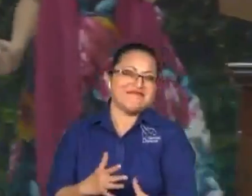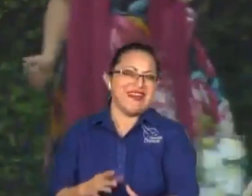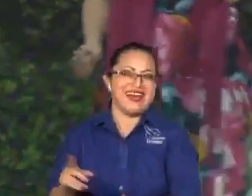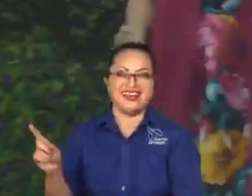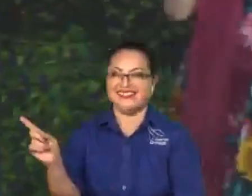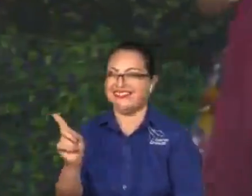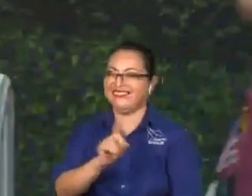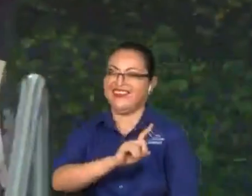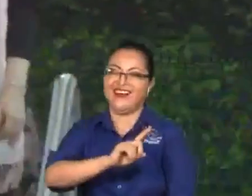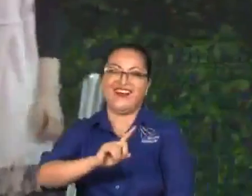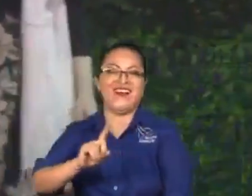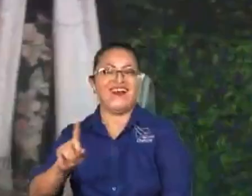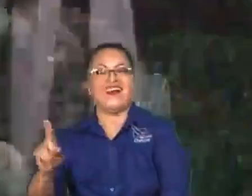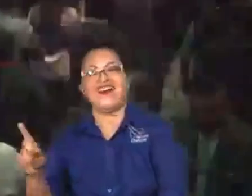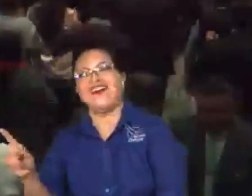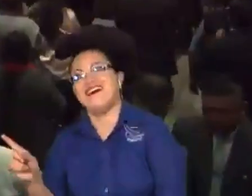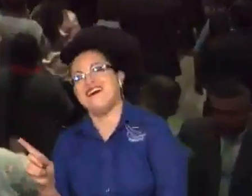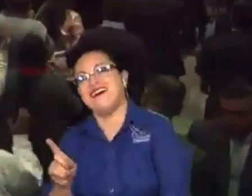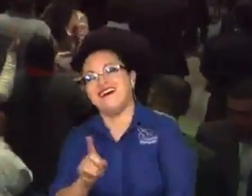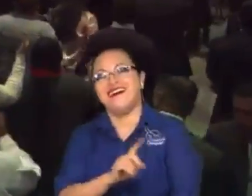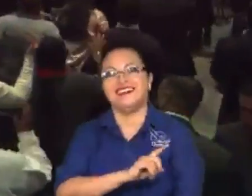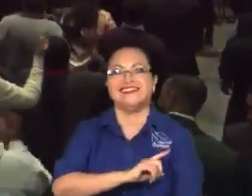No temeré,